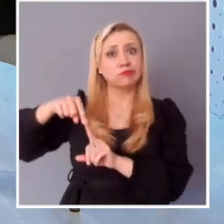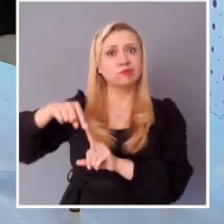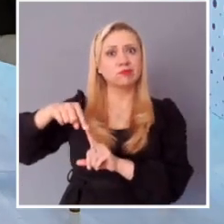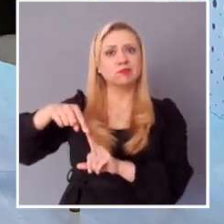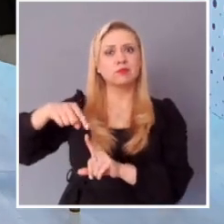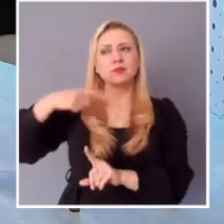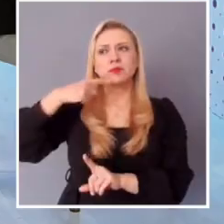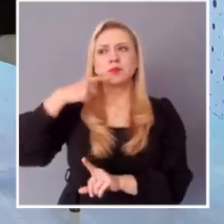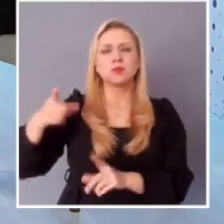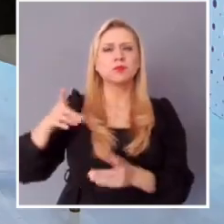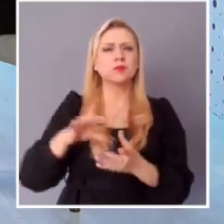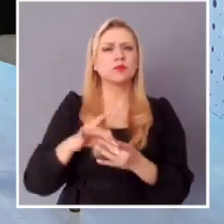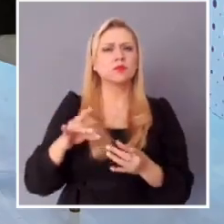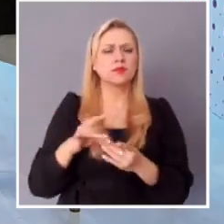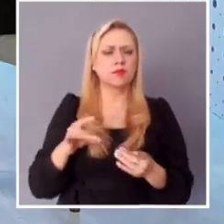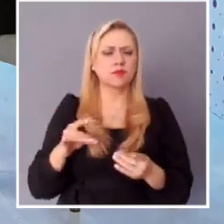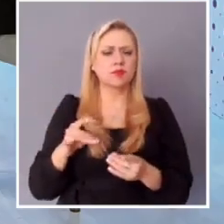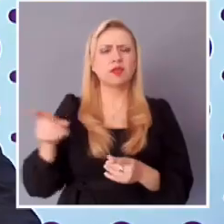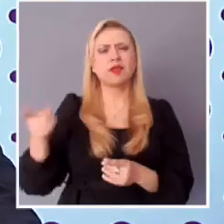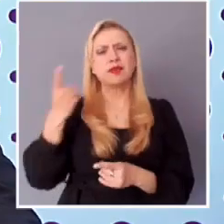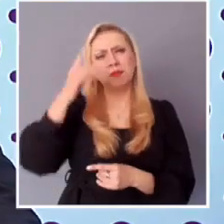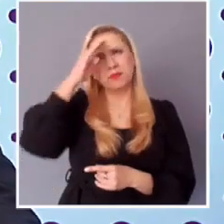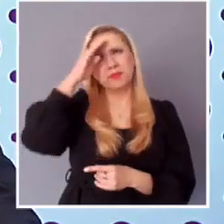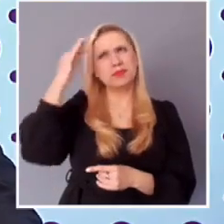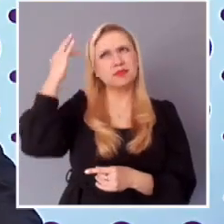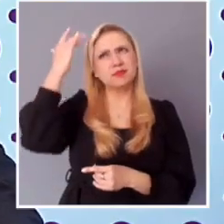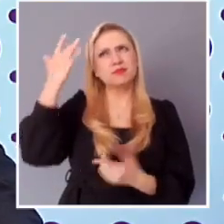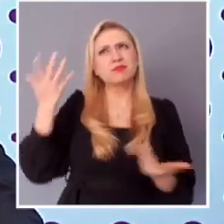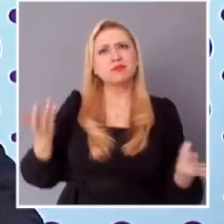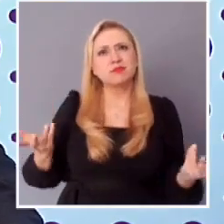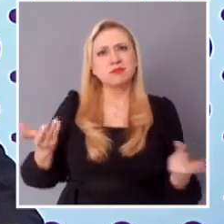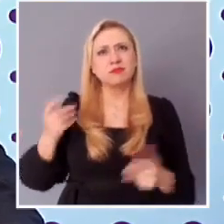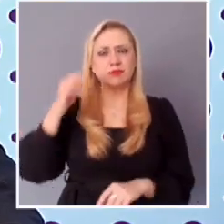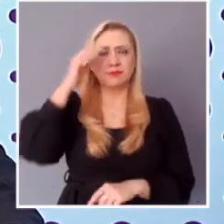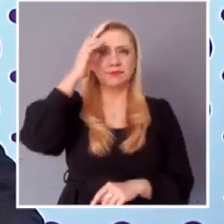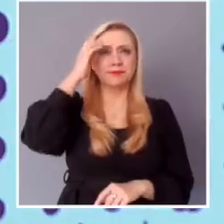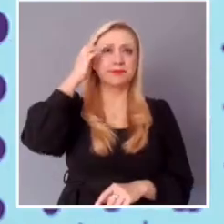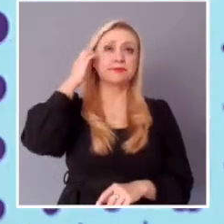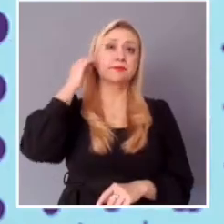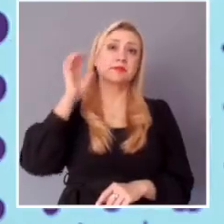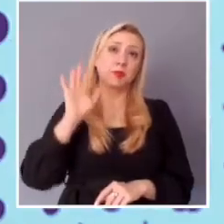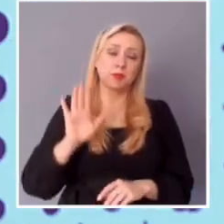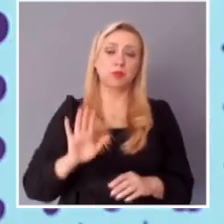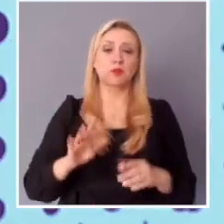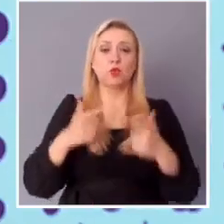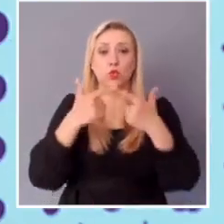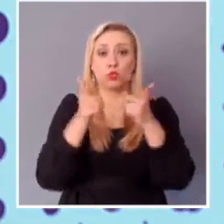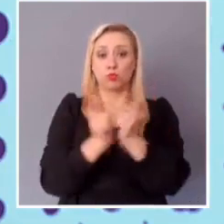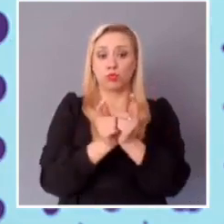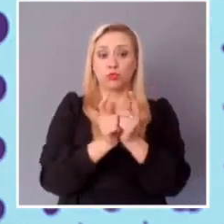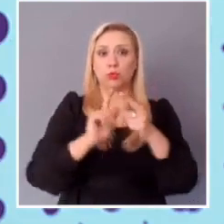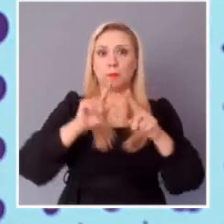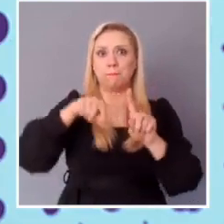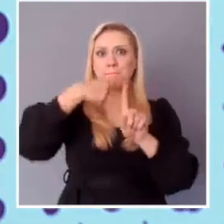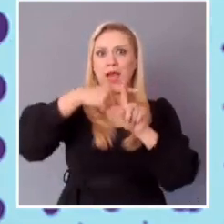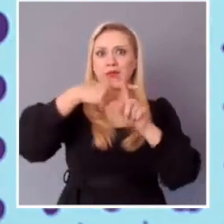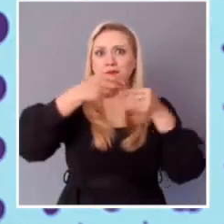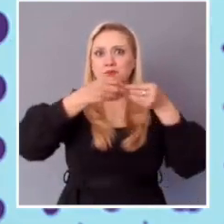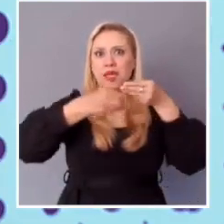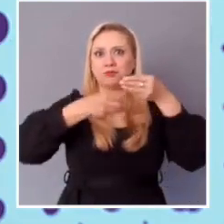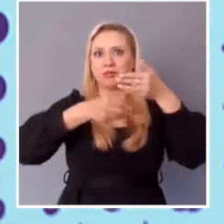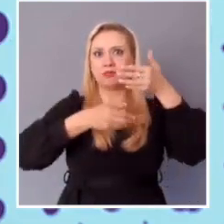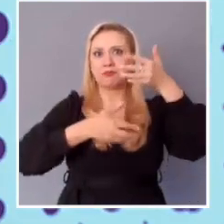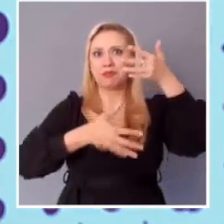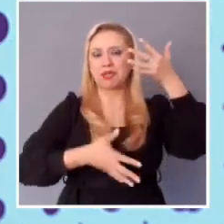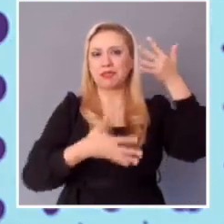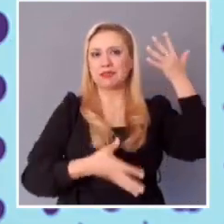Lisbeth. ¿Qué reflexión te amerita? Sí, bueno, hablando de interseccionalidad, pues hay muchísimas cosas que como